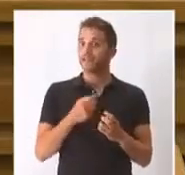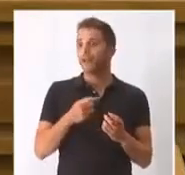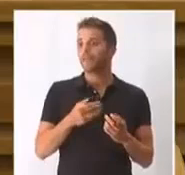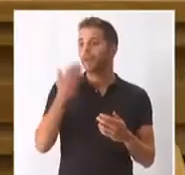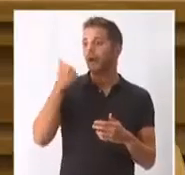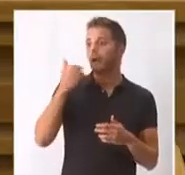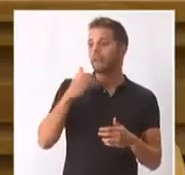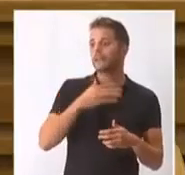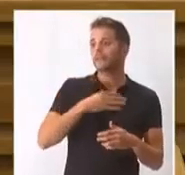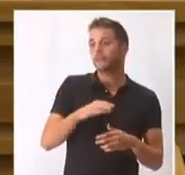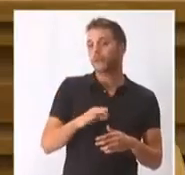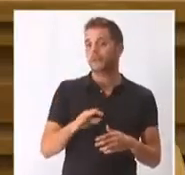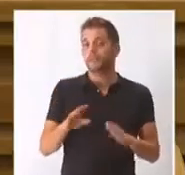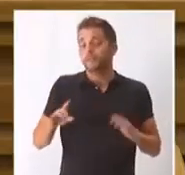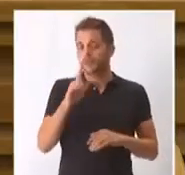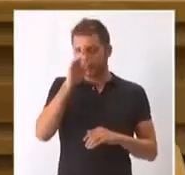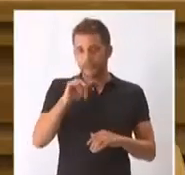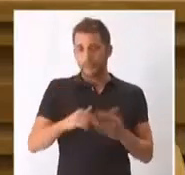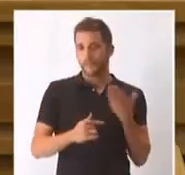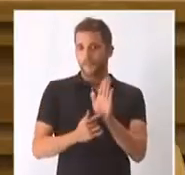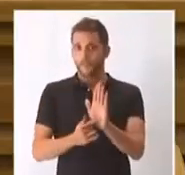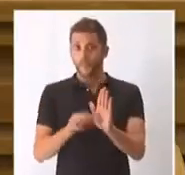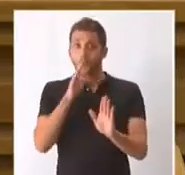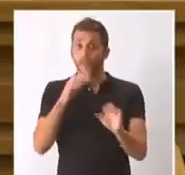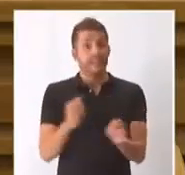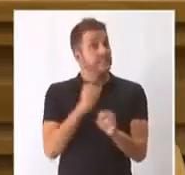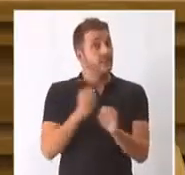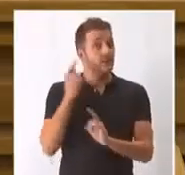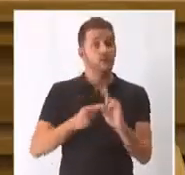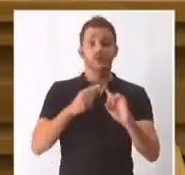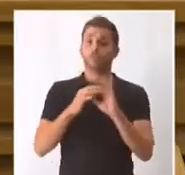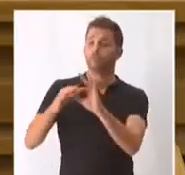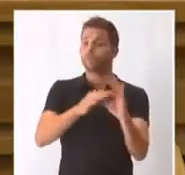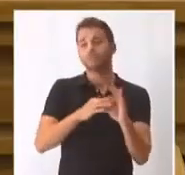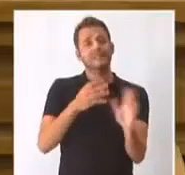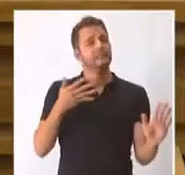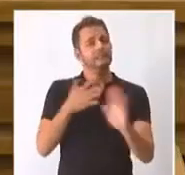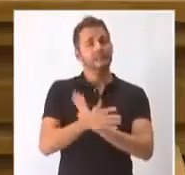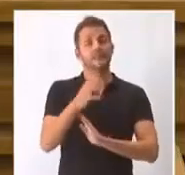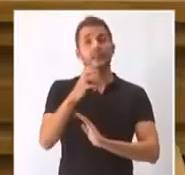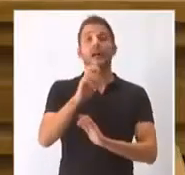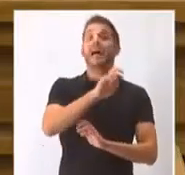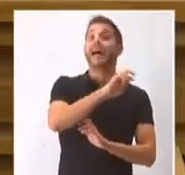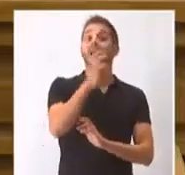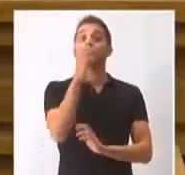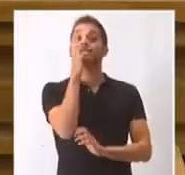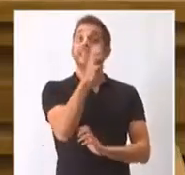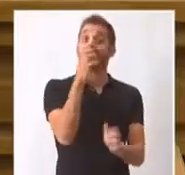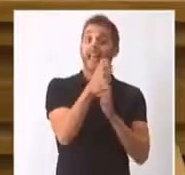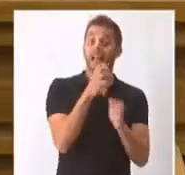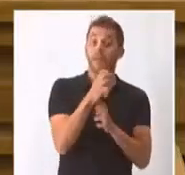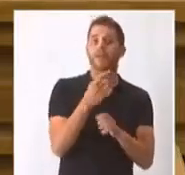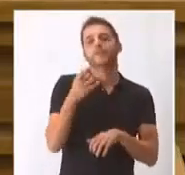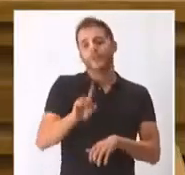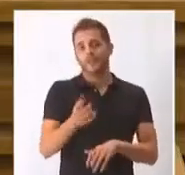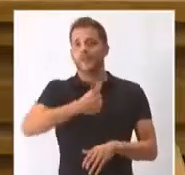nos hemos planteado nosotros aquí porque trabajar en la cuestión tiene que ser reclamando mucho a otros pero también intentando poner de nuestra